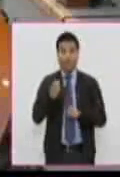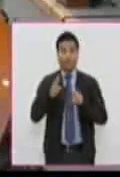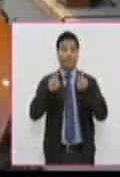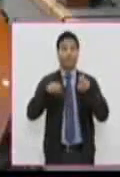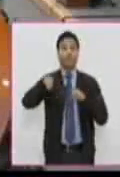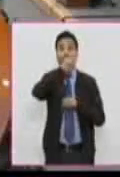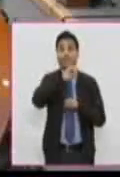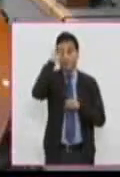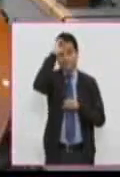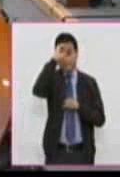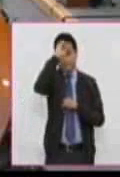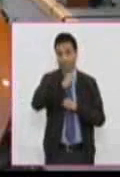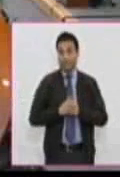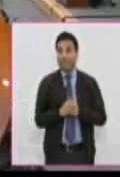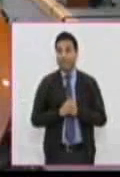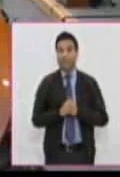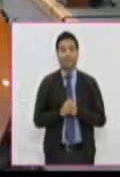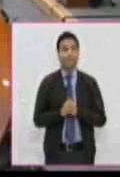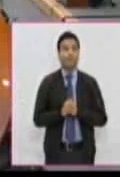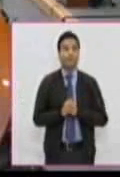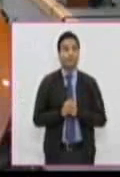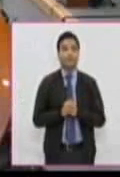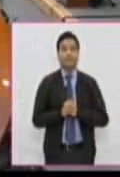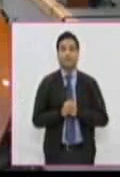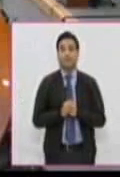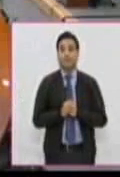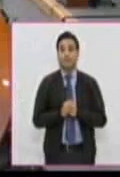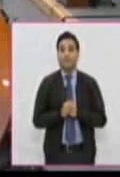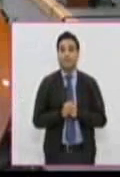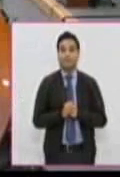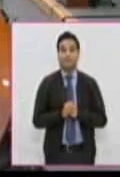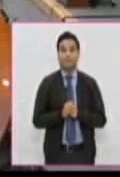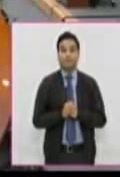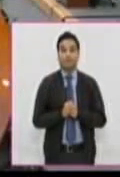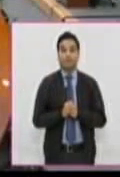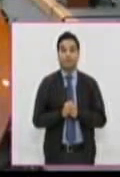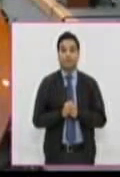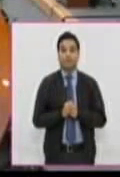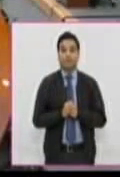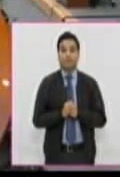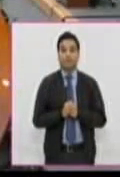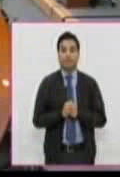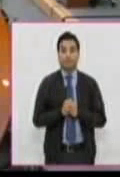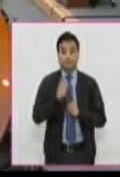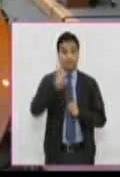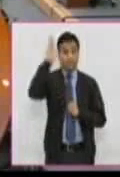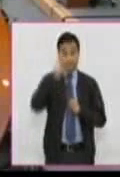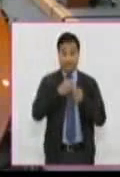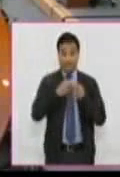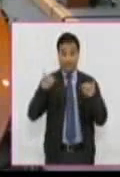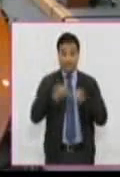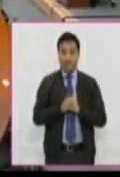evangélicas, iglesias, ministros de culto estuvieron participando desde el principio en esa organización,